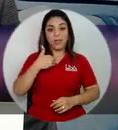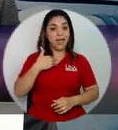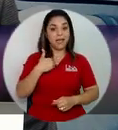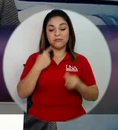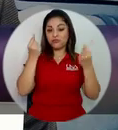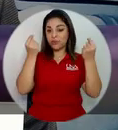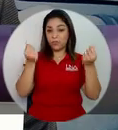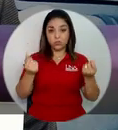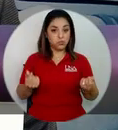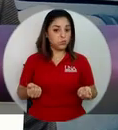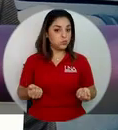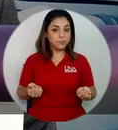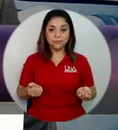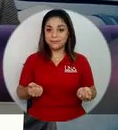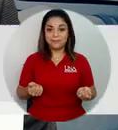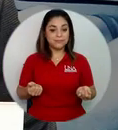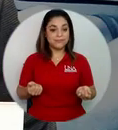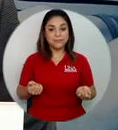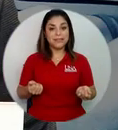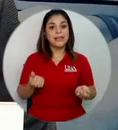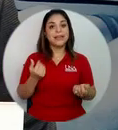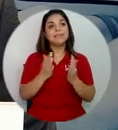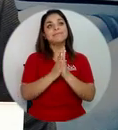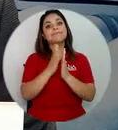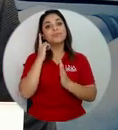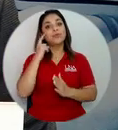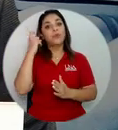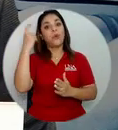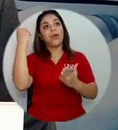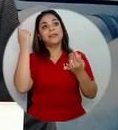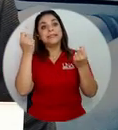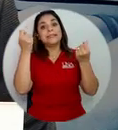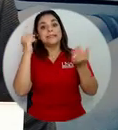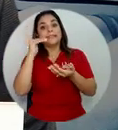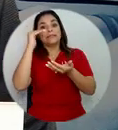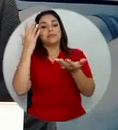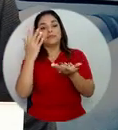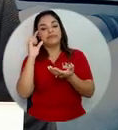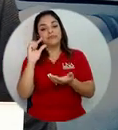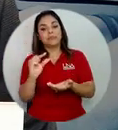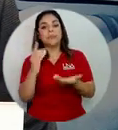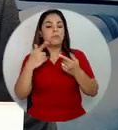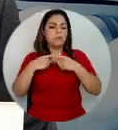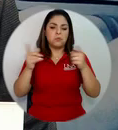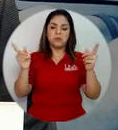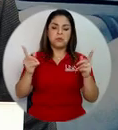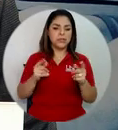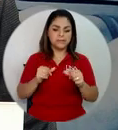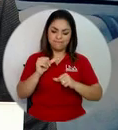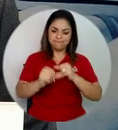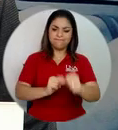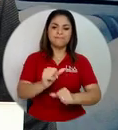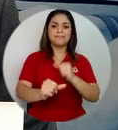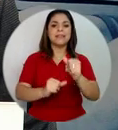los recursos que eventualmente aspiramos a tener, ¿verdad? Entonces eso